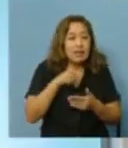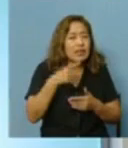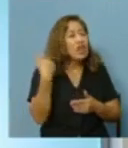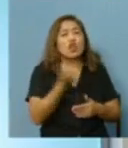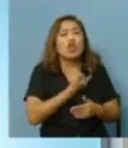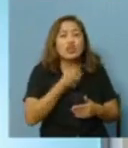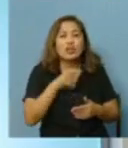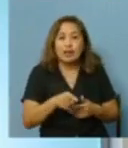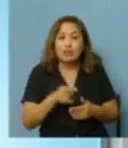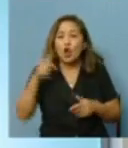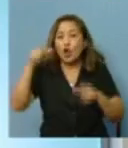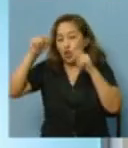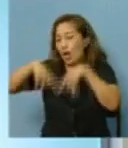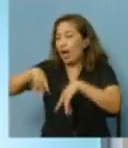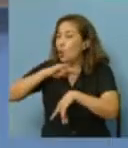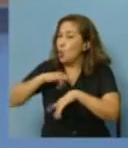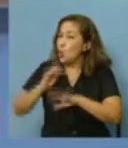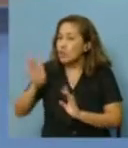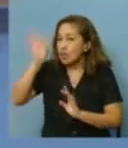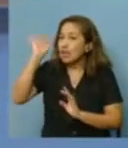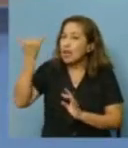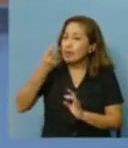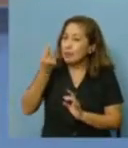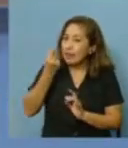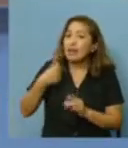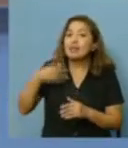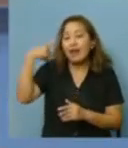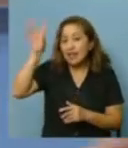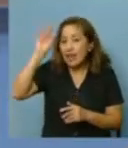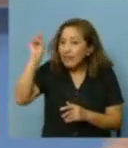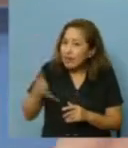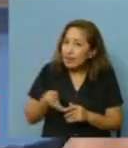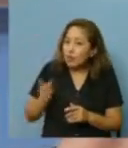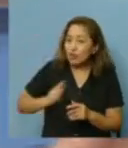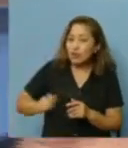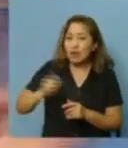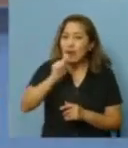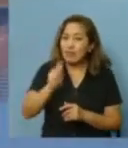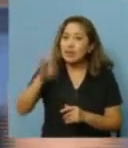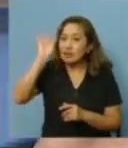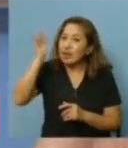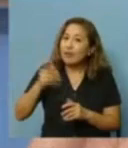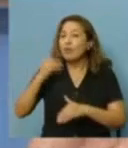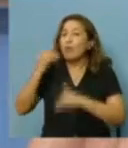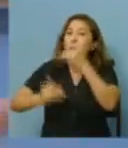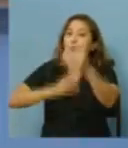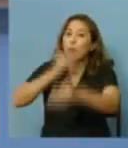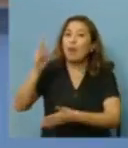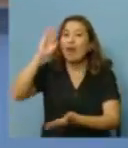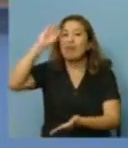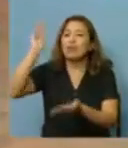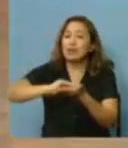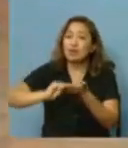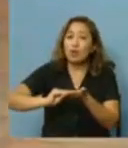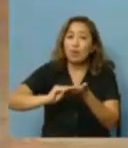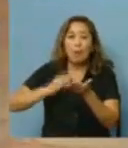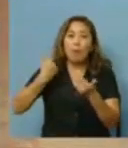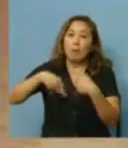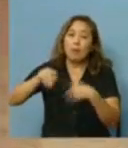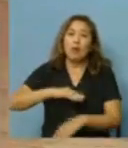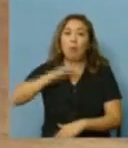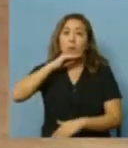de la provincia entonces entendemos las cuestiones burocráticas entendemos que hay proceso administrativo pero todo tiene su límite